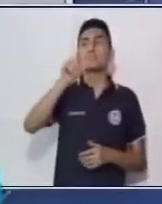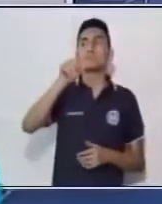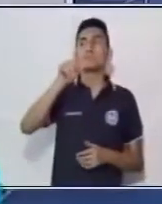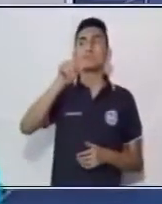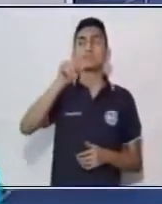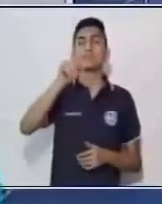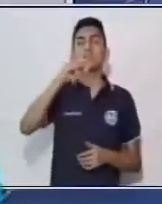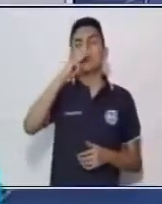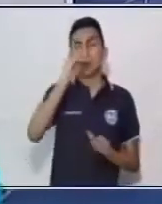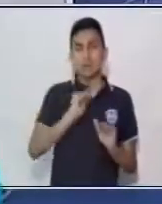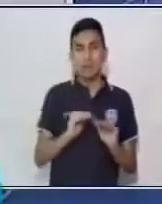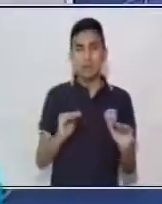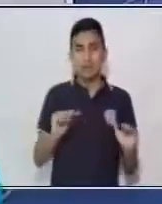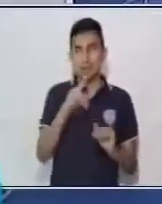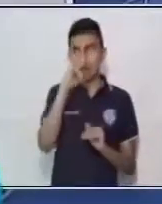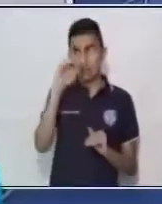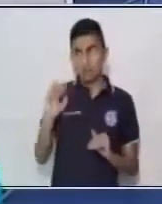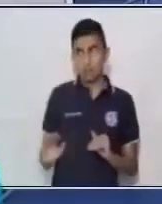juega.